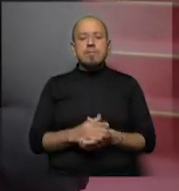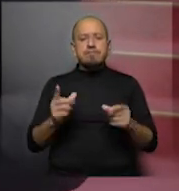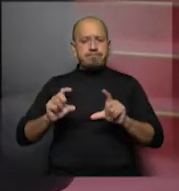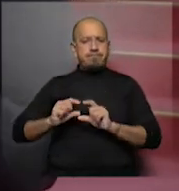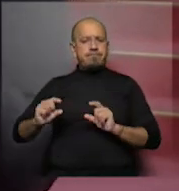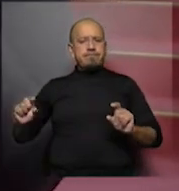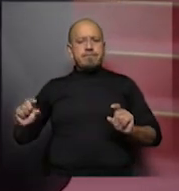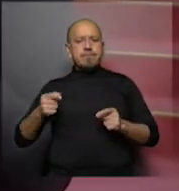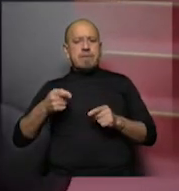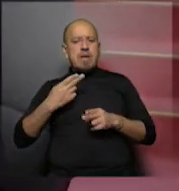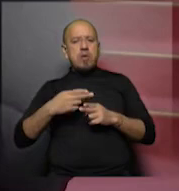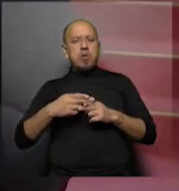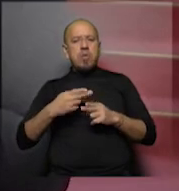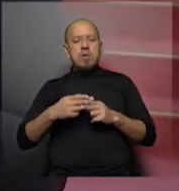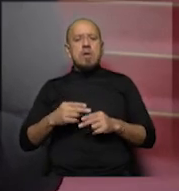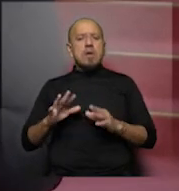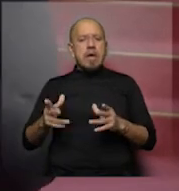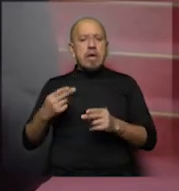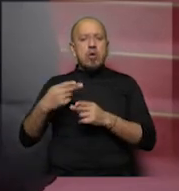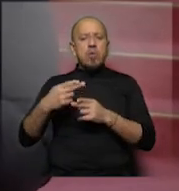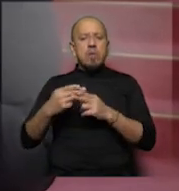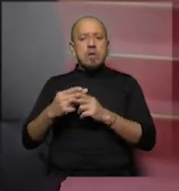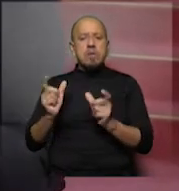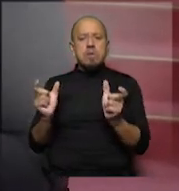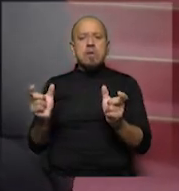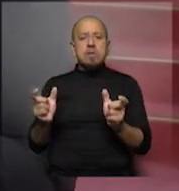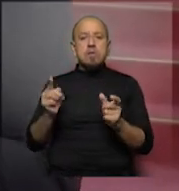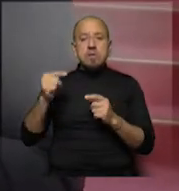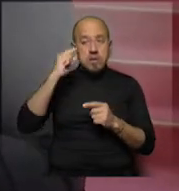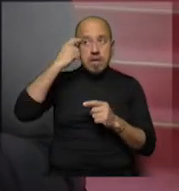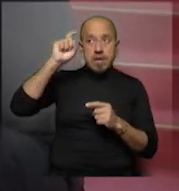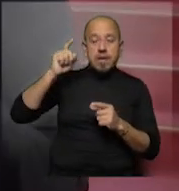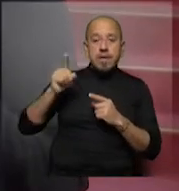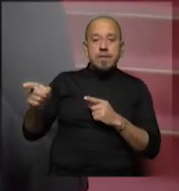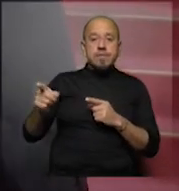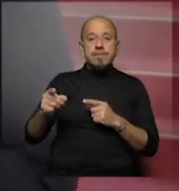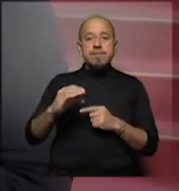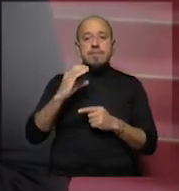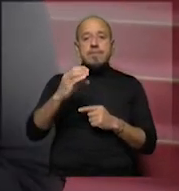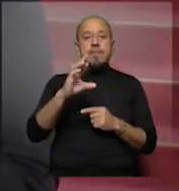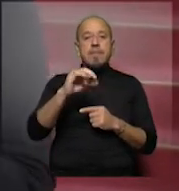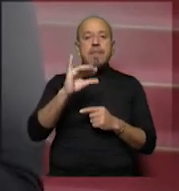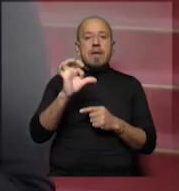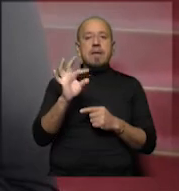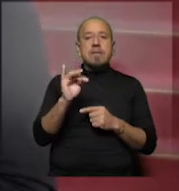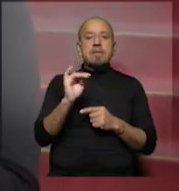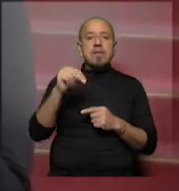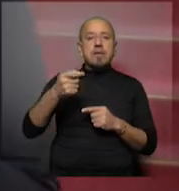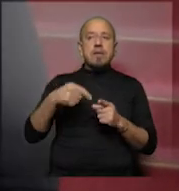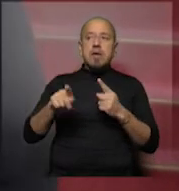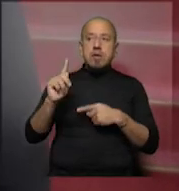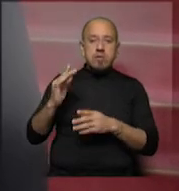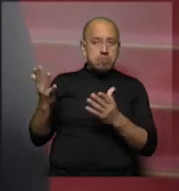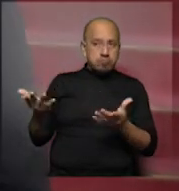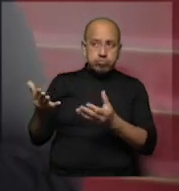esta idea de la trama y urdimbre lo trajo la curadora del festival, que es Cristina Meyer, la quiero nombrar porque ella ha